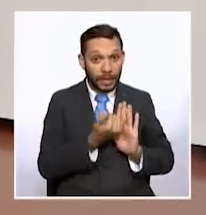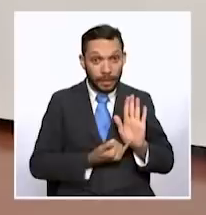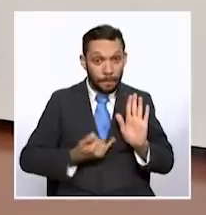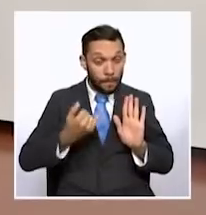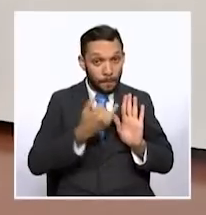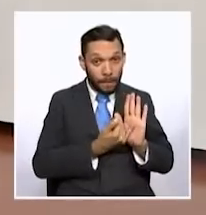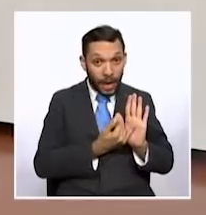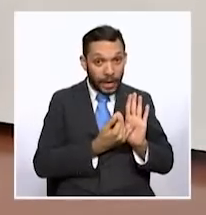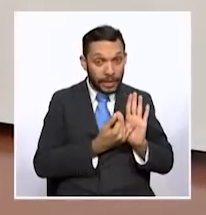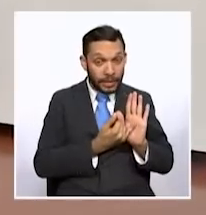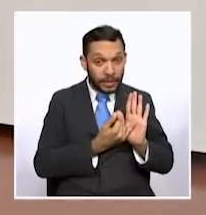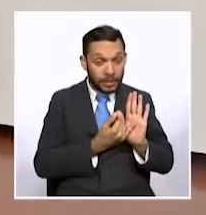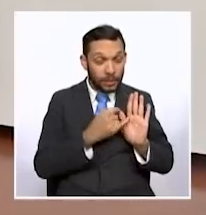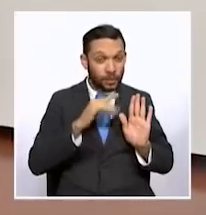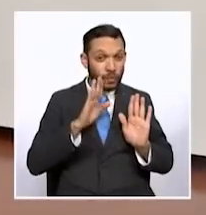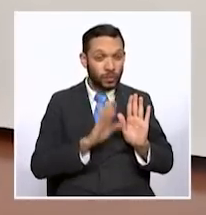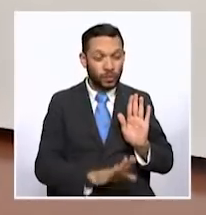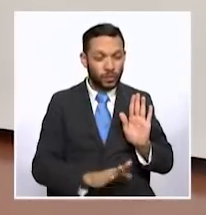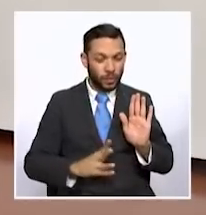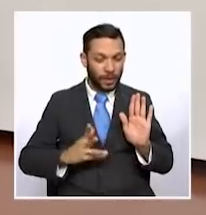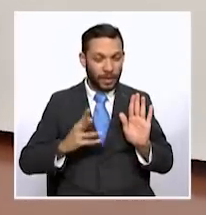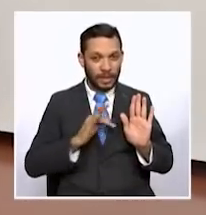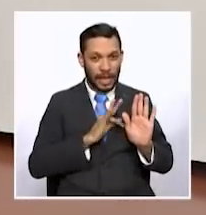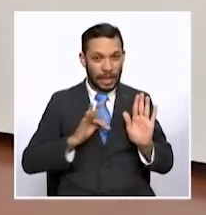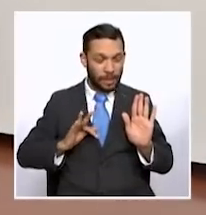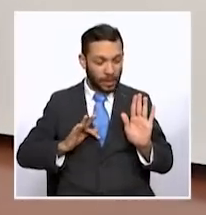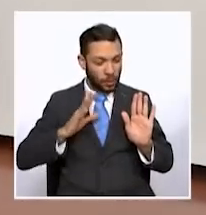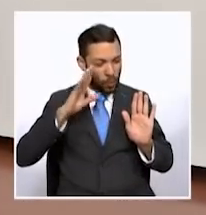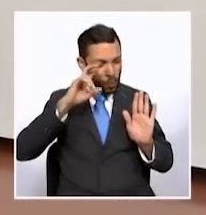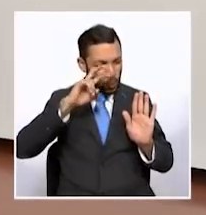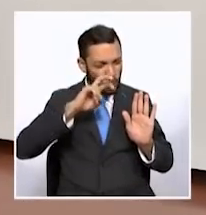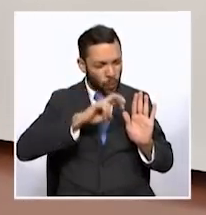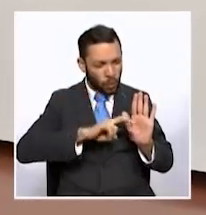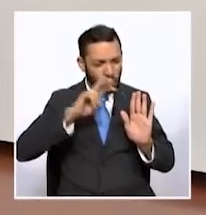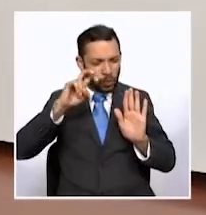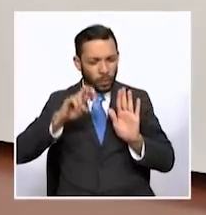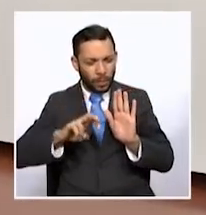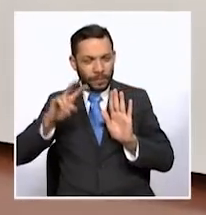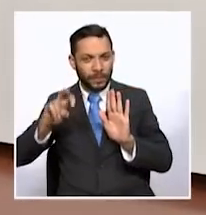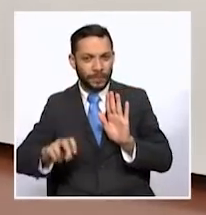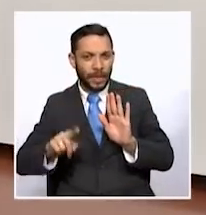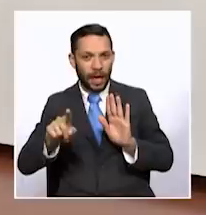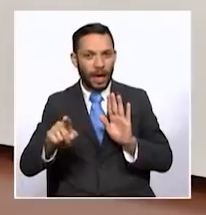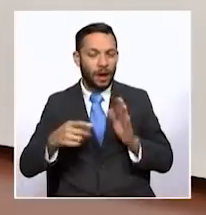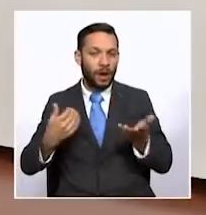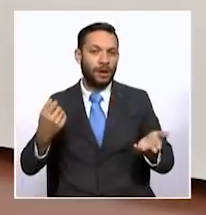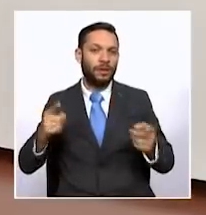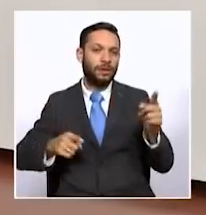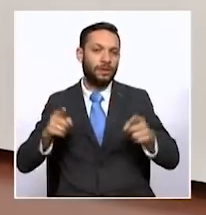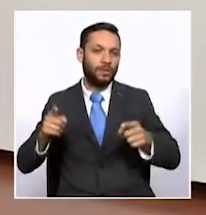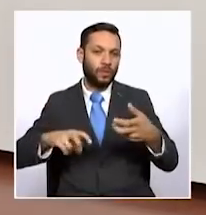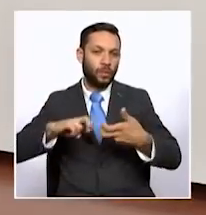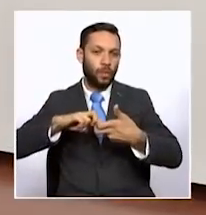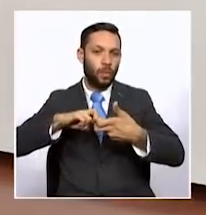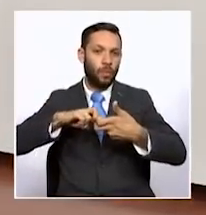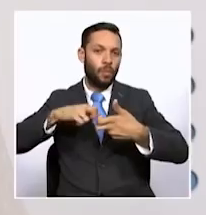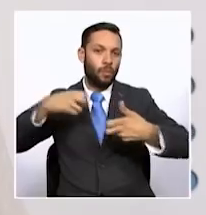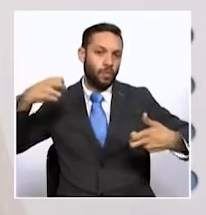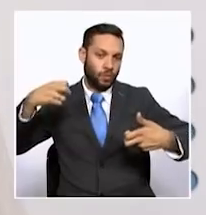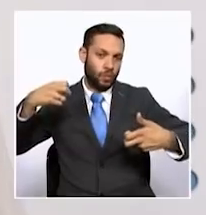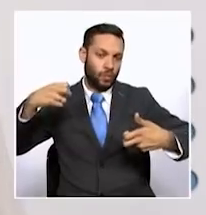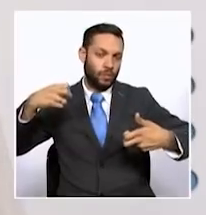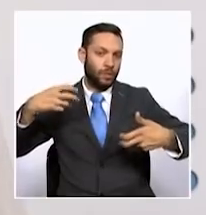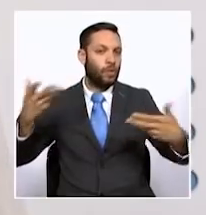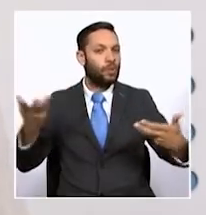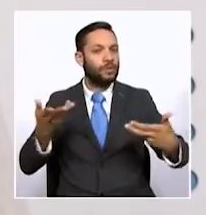para diagnosticar, valga la redundancia, todas las patologías. Entonces, digamos que pacientes que tienen trauma del sistema musculoesquelético, entonces en la